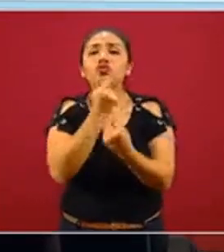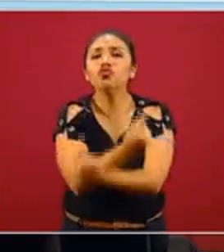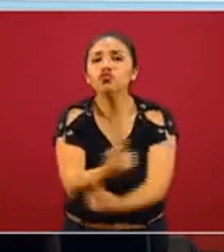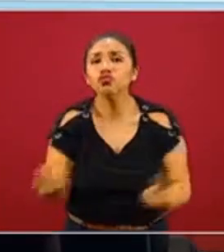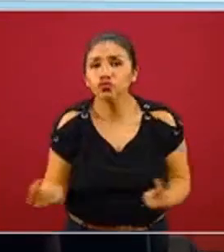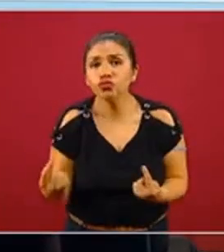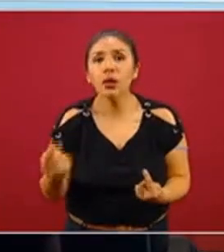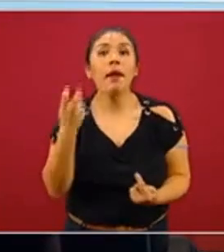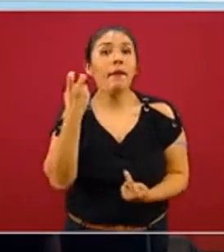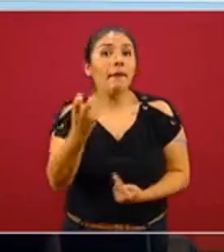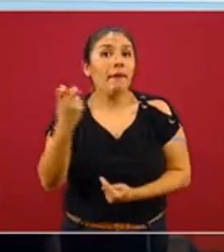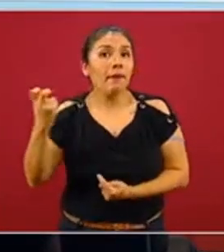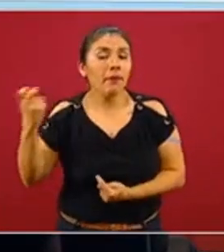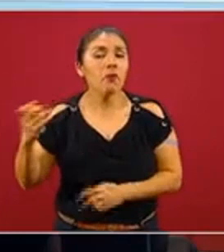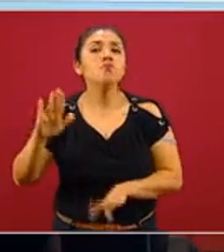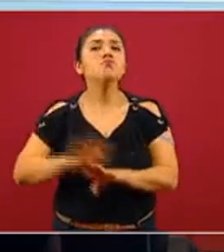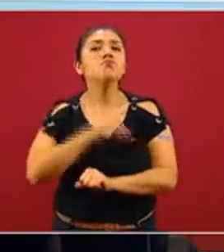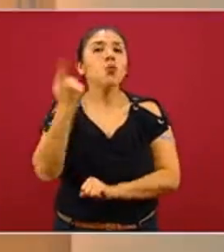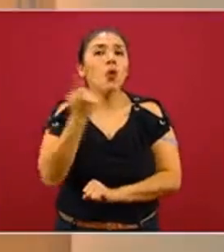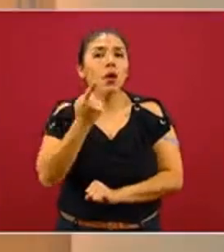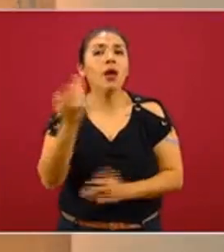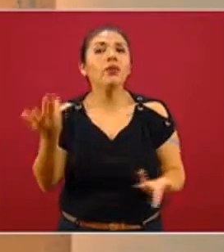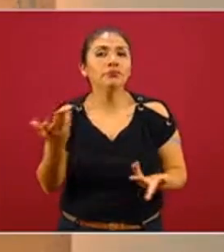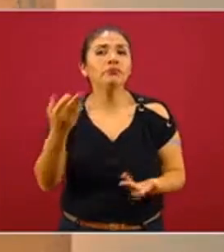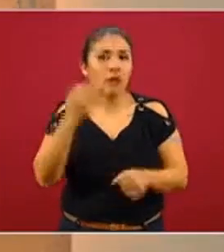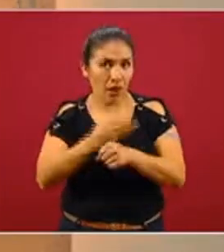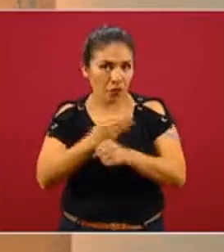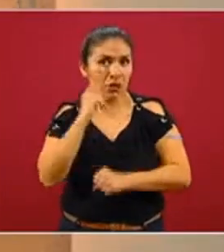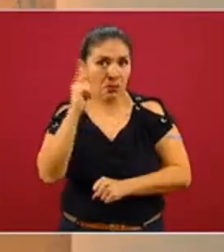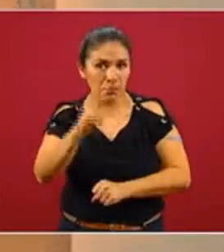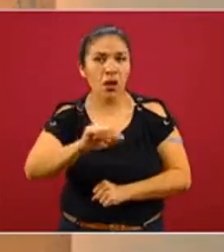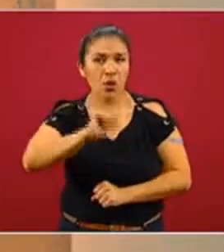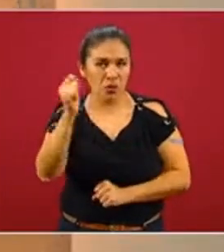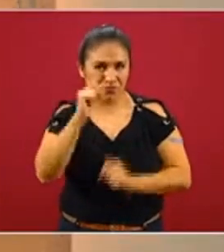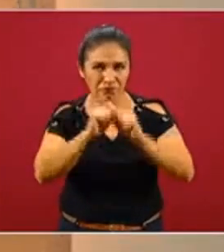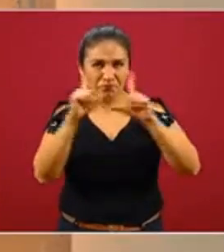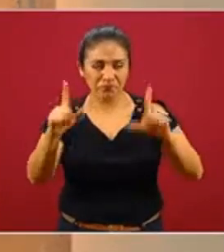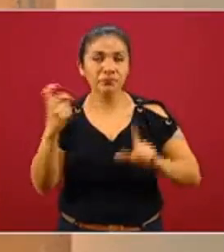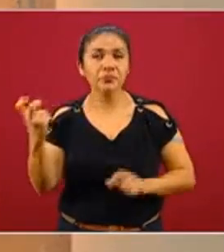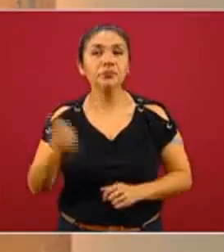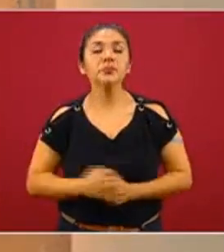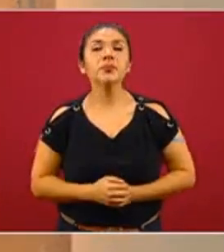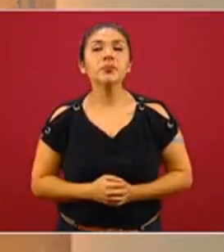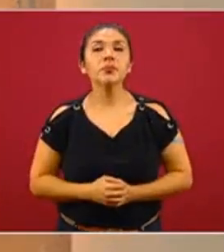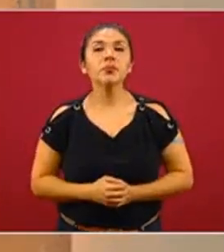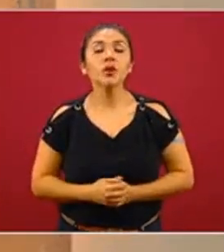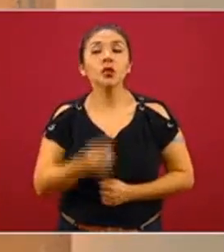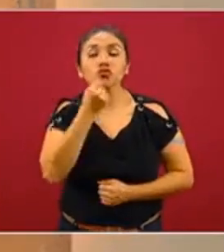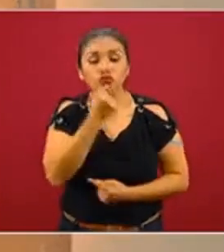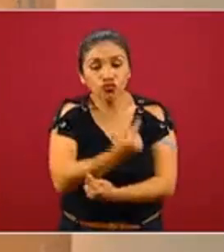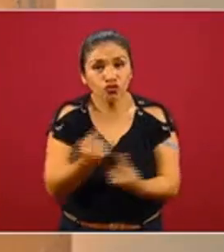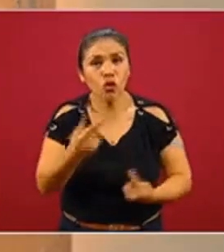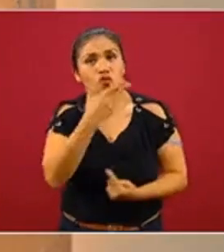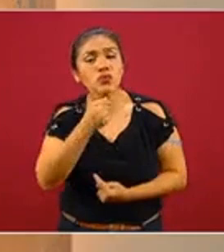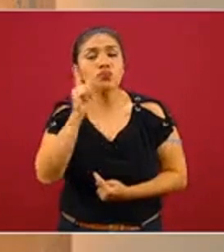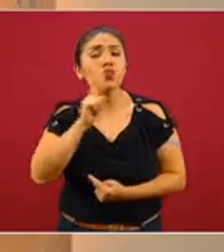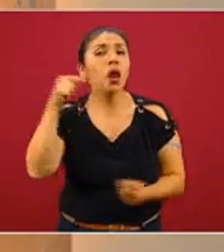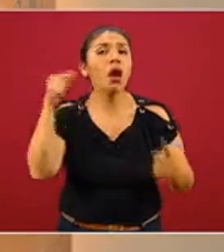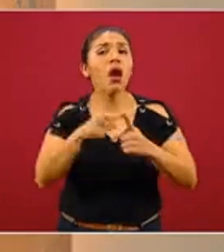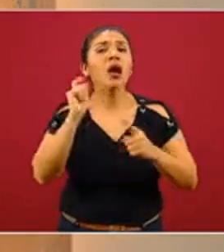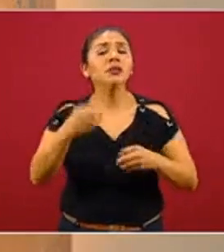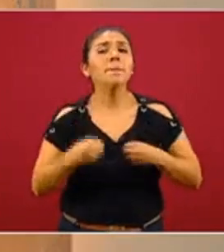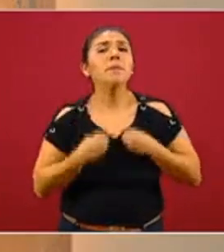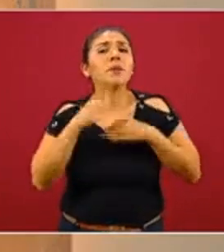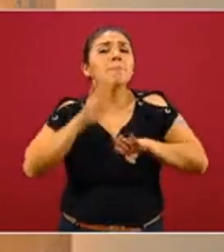niñas. Esto porque ahora vamos a verlo un poco en la siguiente lámina. Niños y niñas son quienes viven